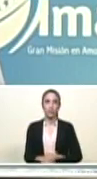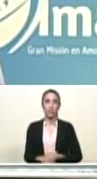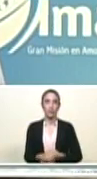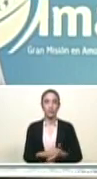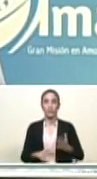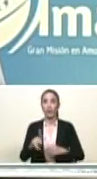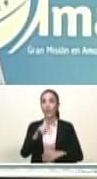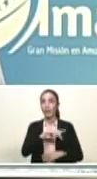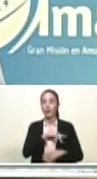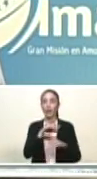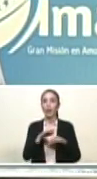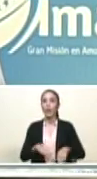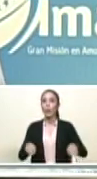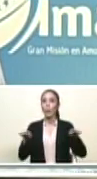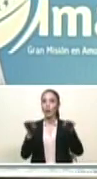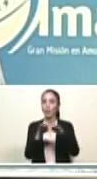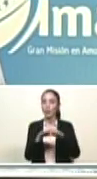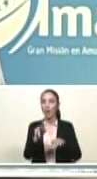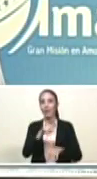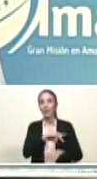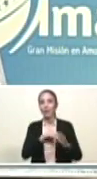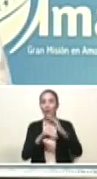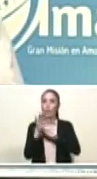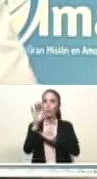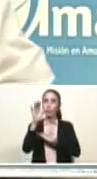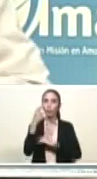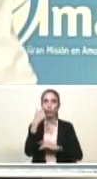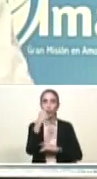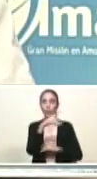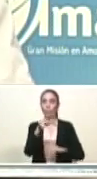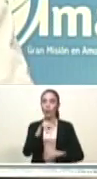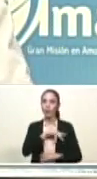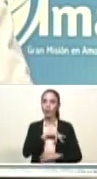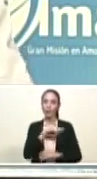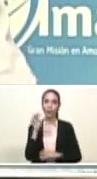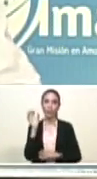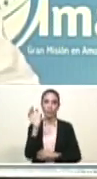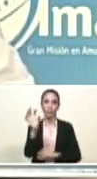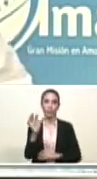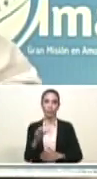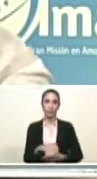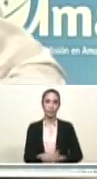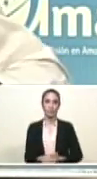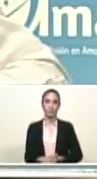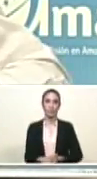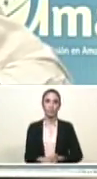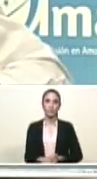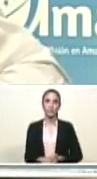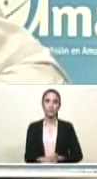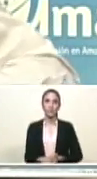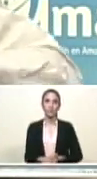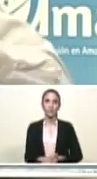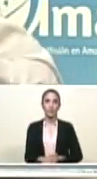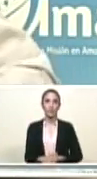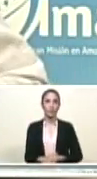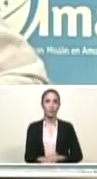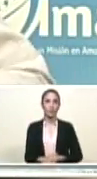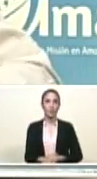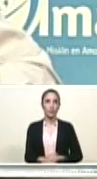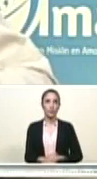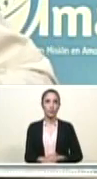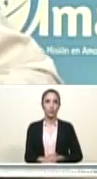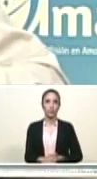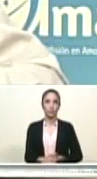igualdad, carnet del futuro. Este es el carnet de los milagros. ¿Usted quiere saber por qué el milagro